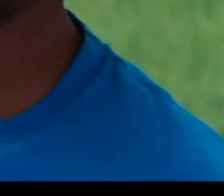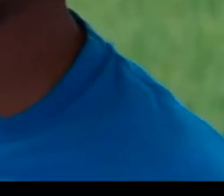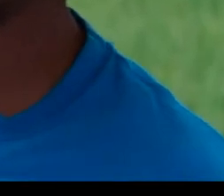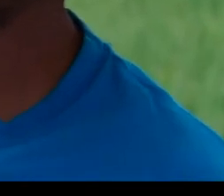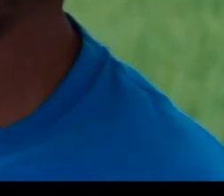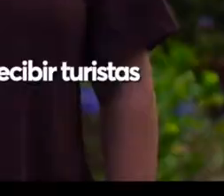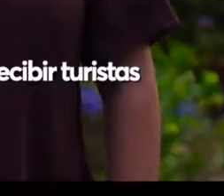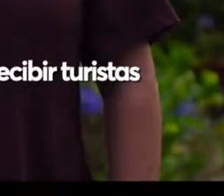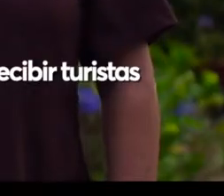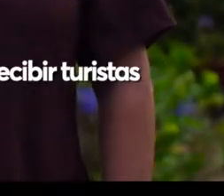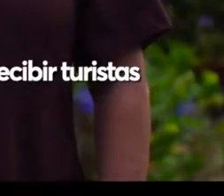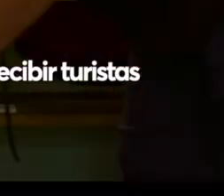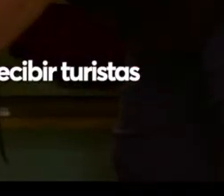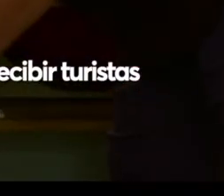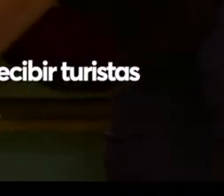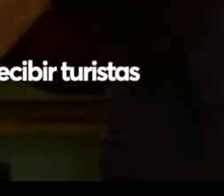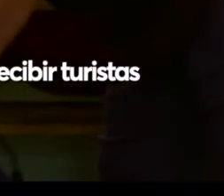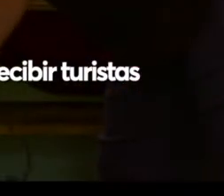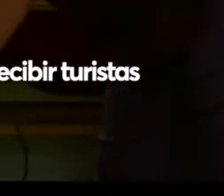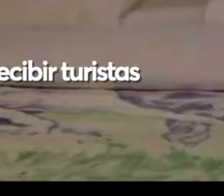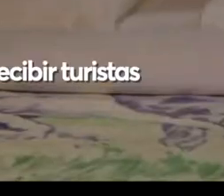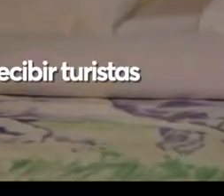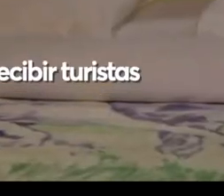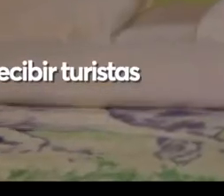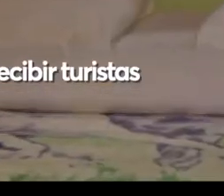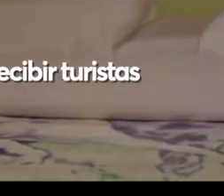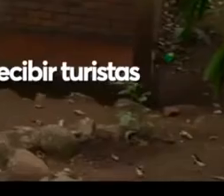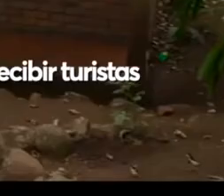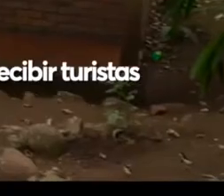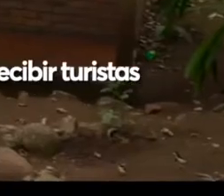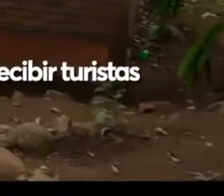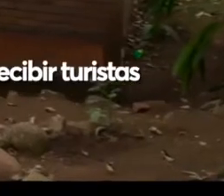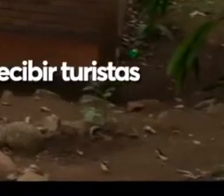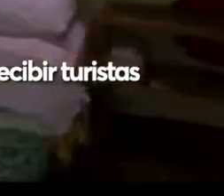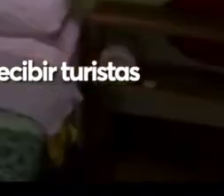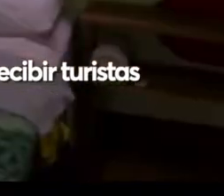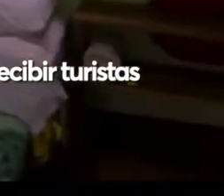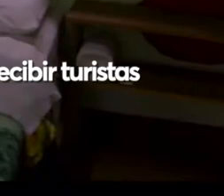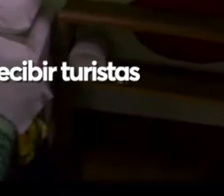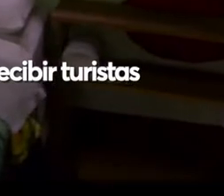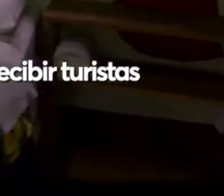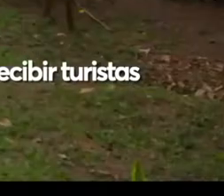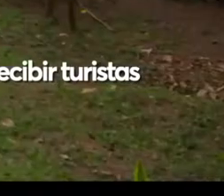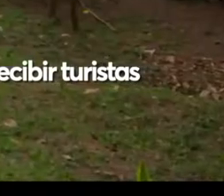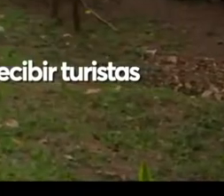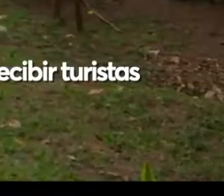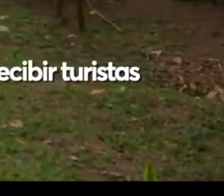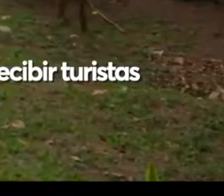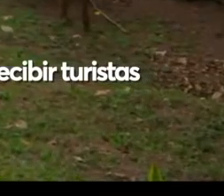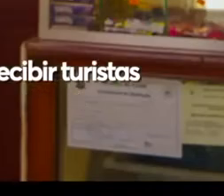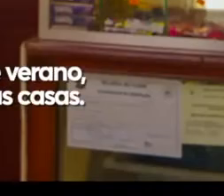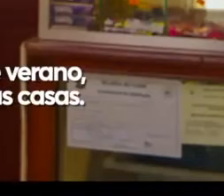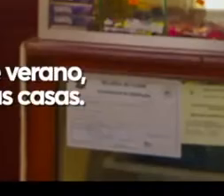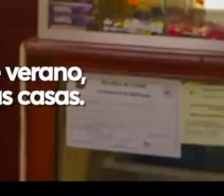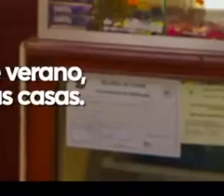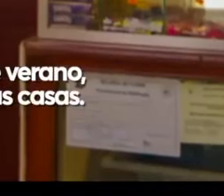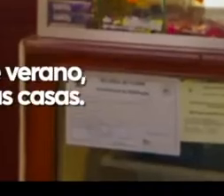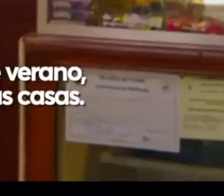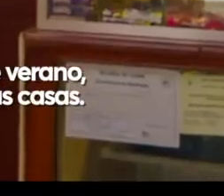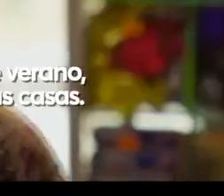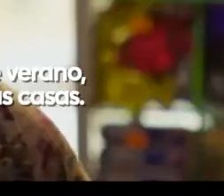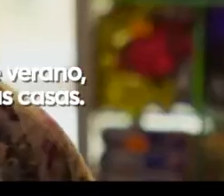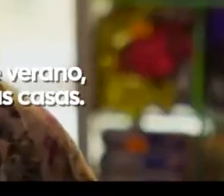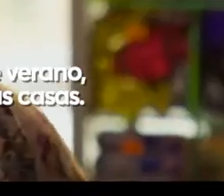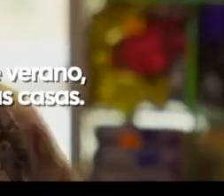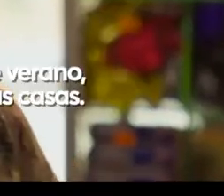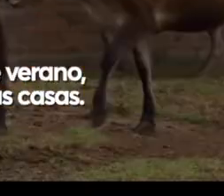era intransitable. Periodos que pasábamos, pues, meses sin recibir turistas, solo en vehículos de doble. Afectaba la